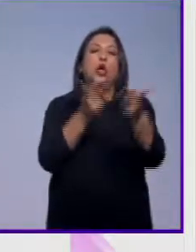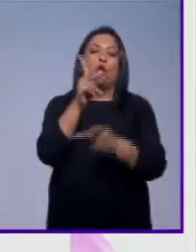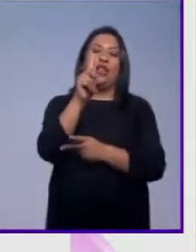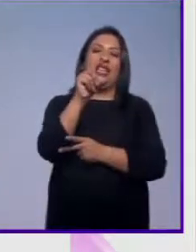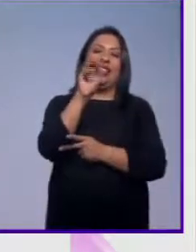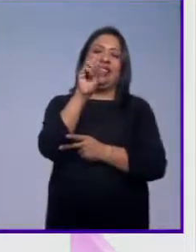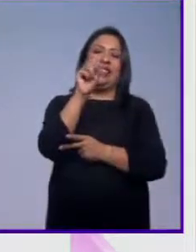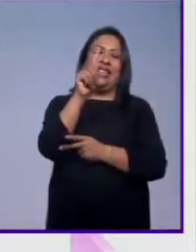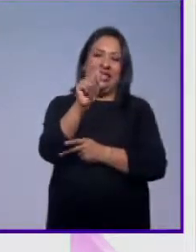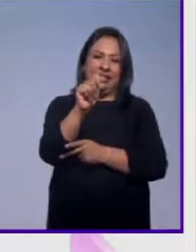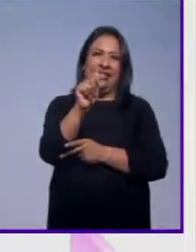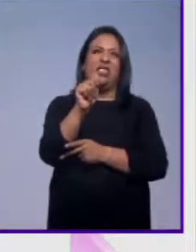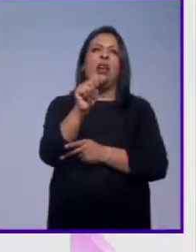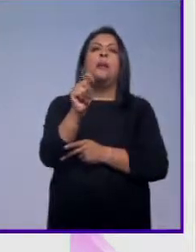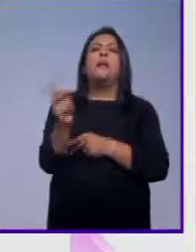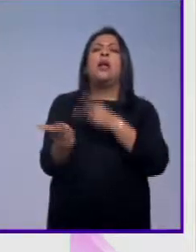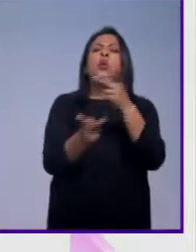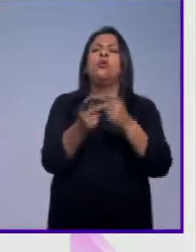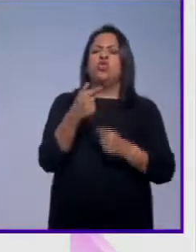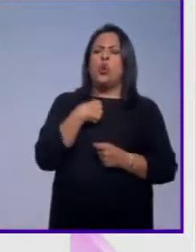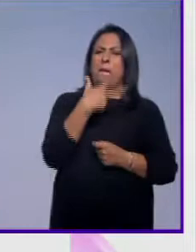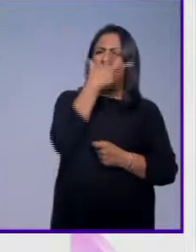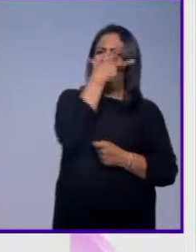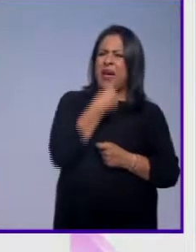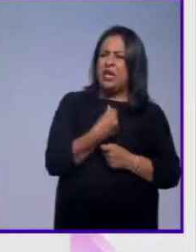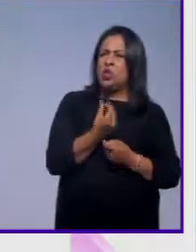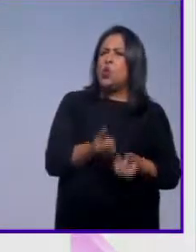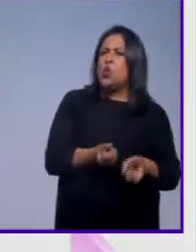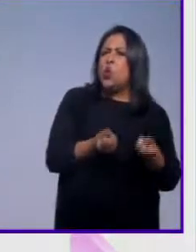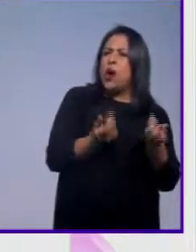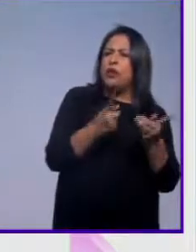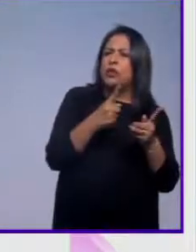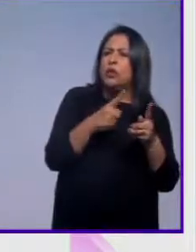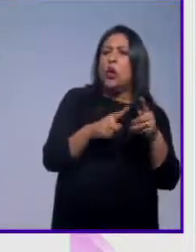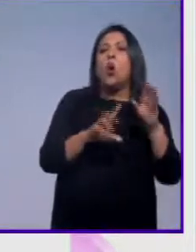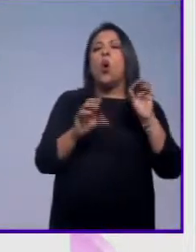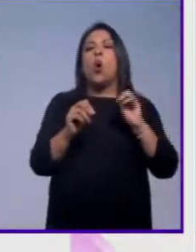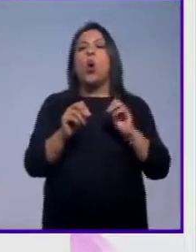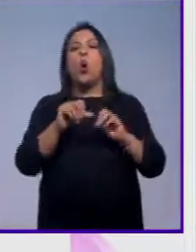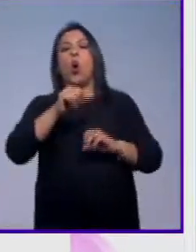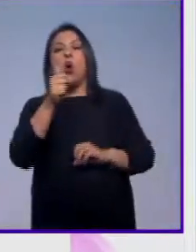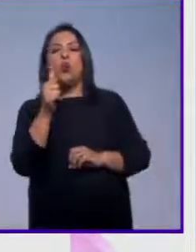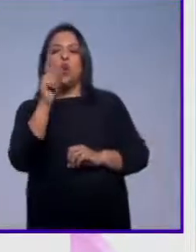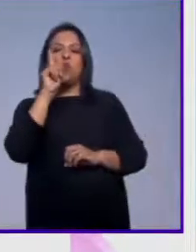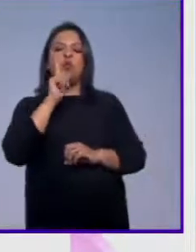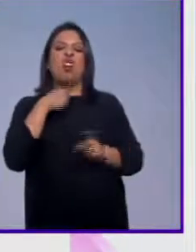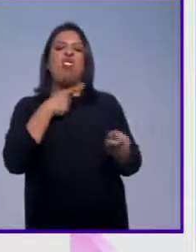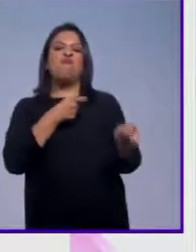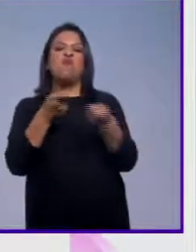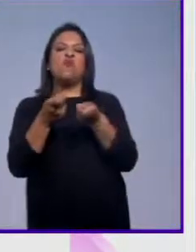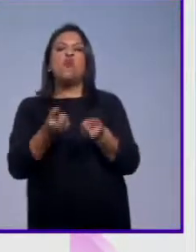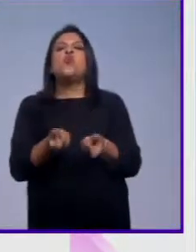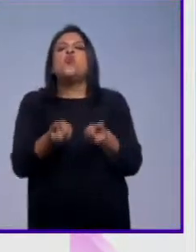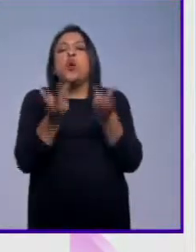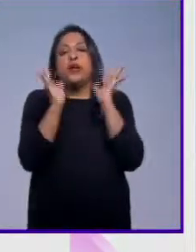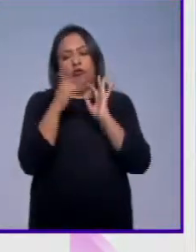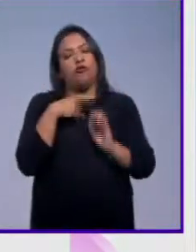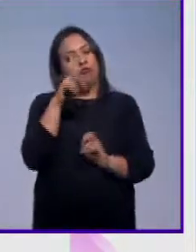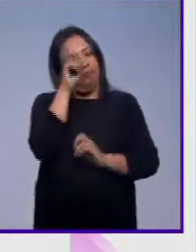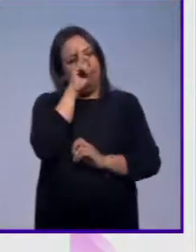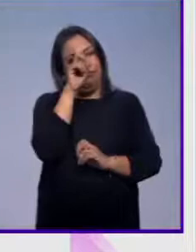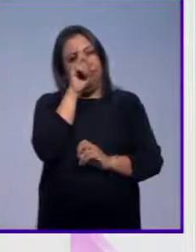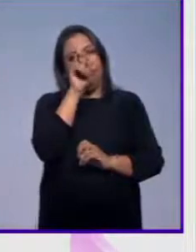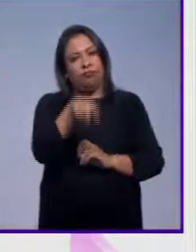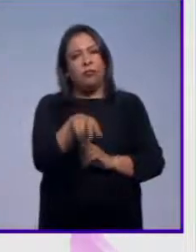unos que tan macho soy y el otro es que tan hembrista soy no yo les recomiendo que los resuelvan